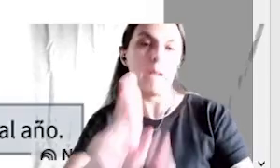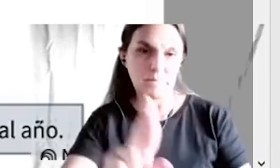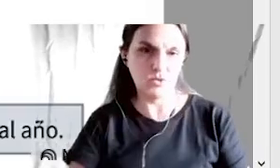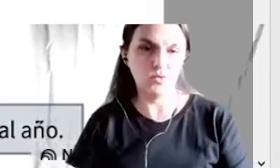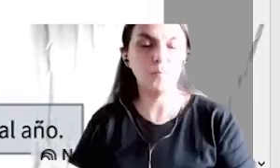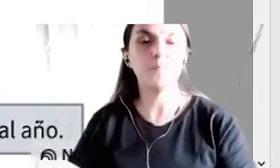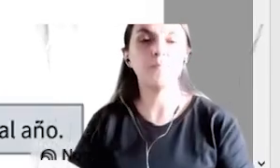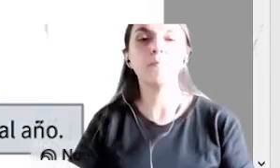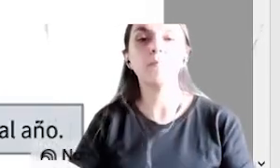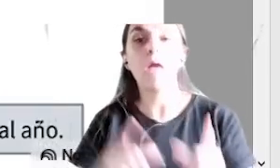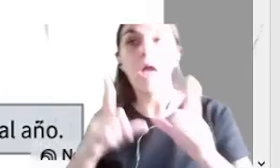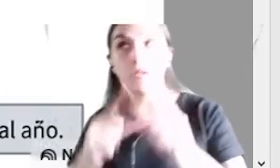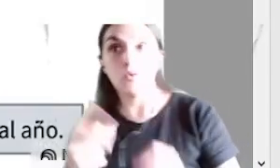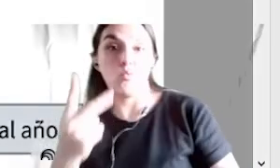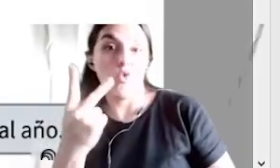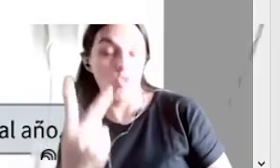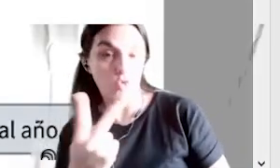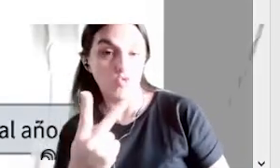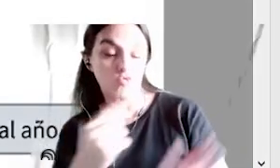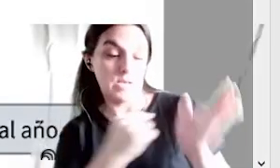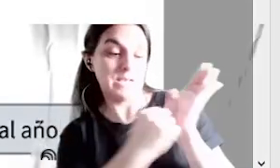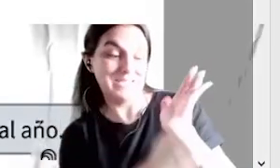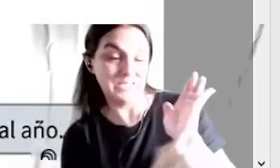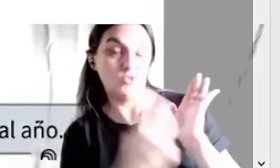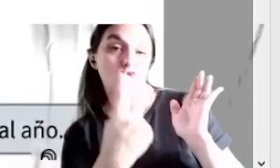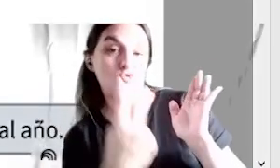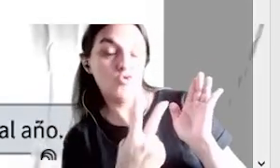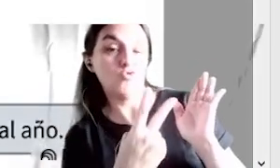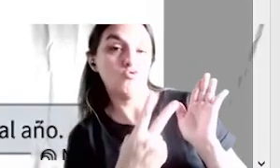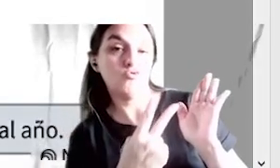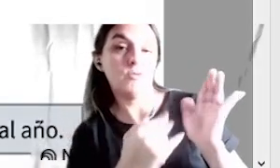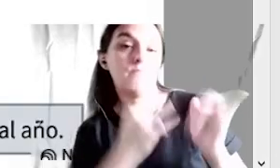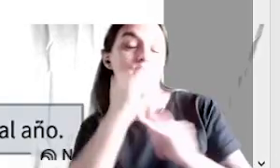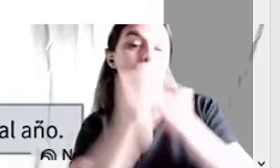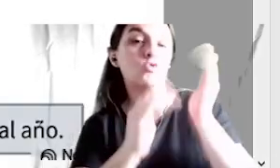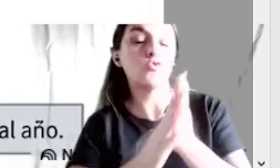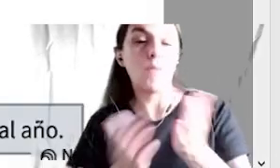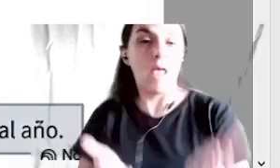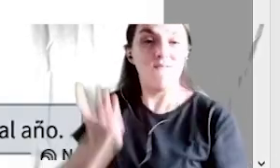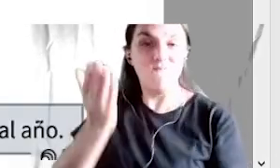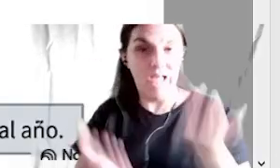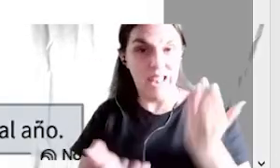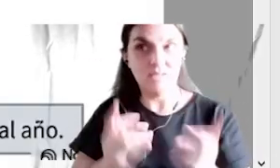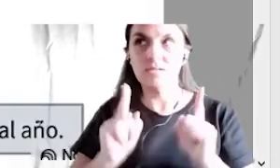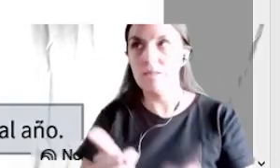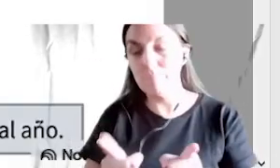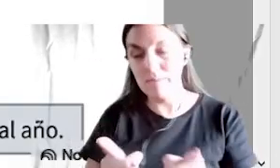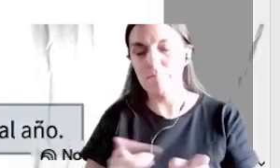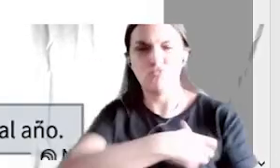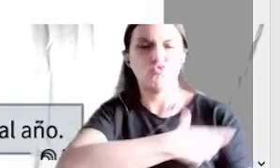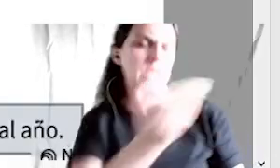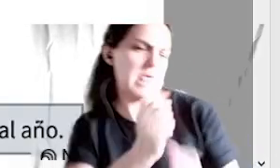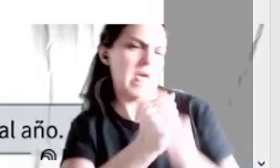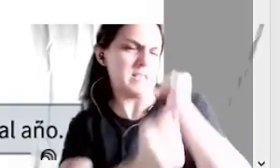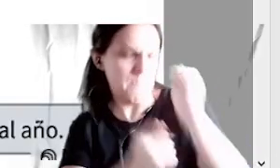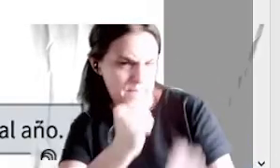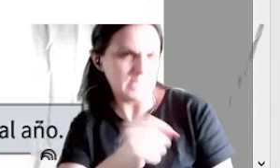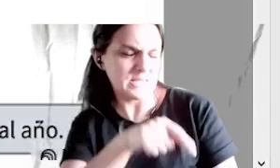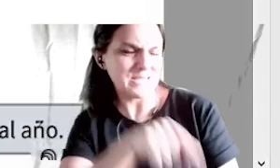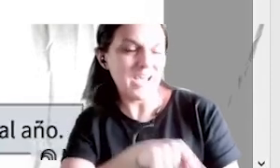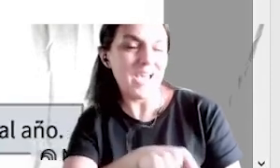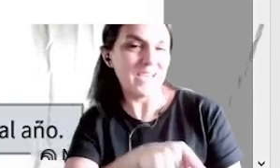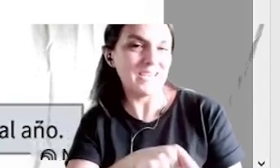Mientras que en el artículo 2, inciso 2, habla de la teoría del balance. Esto es para las sociedades y para las empresas. Ya